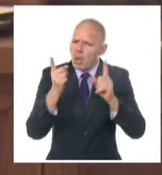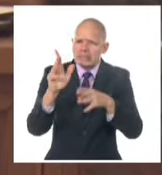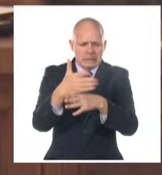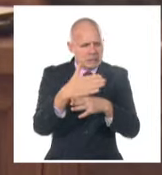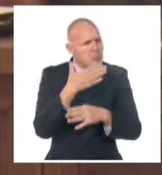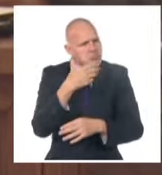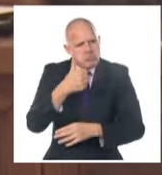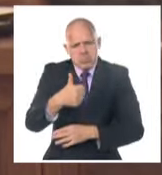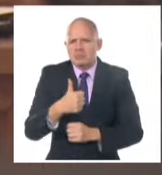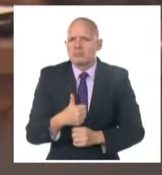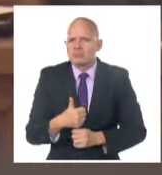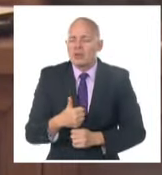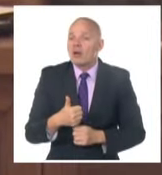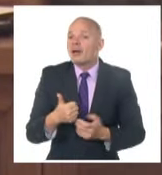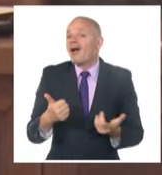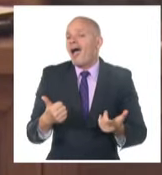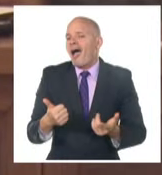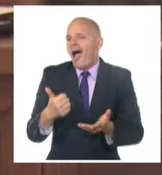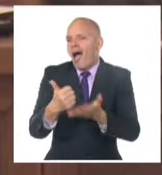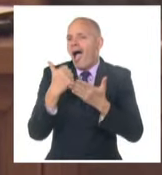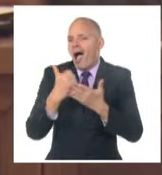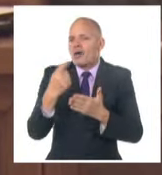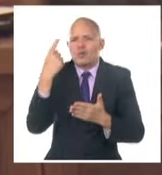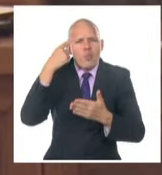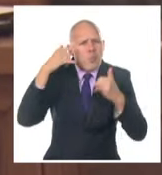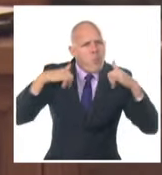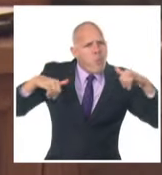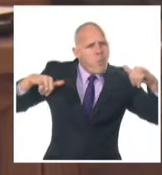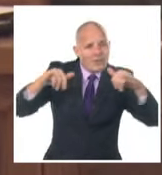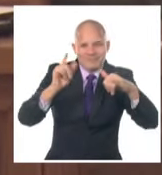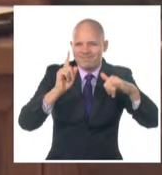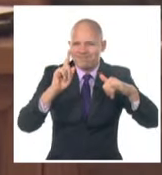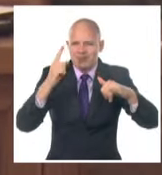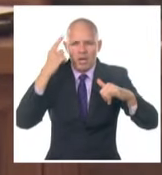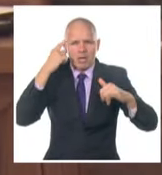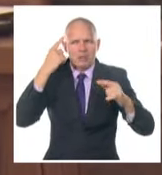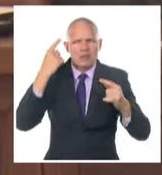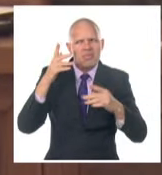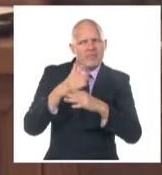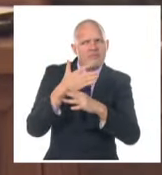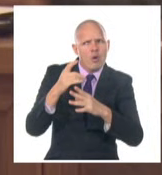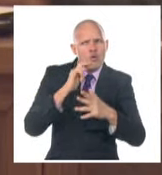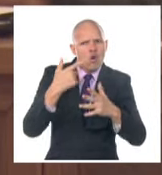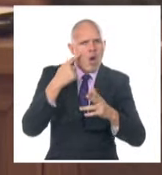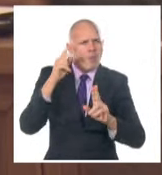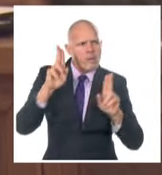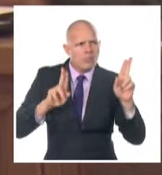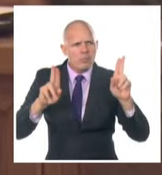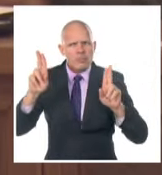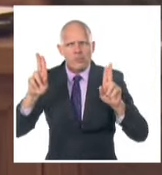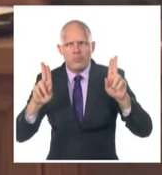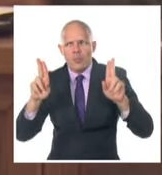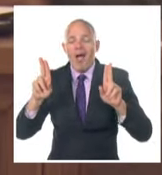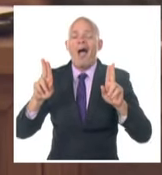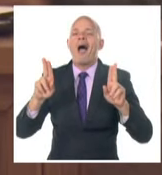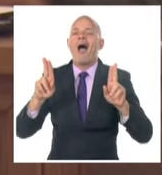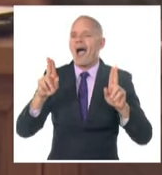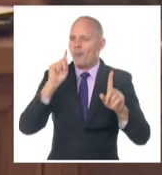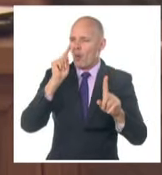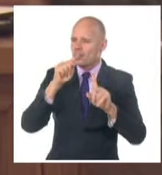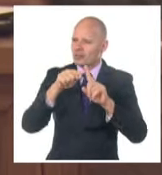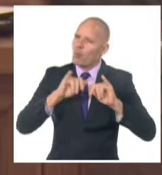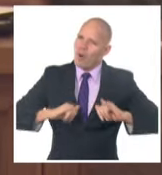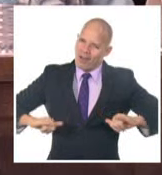vista basado en los principios y valores que compartimos. El movimiento de países